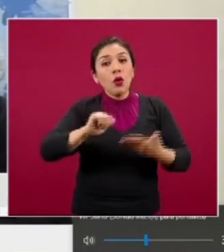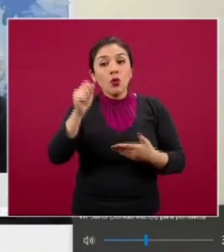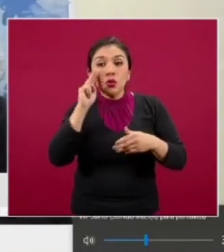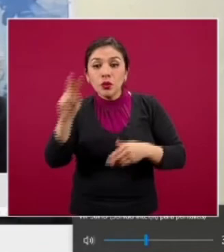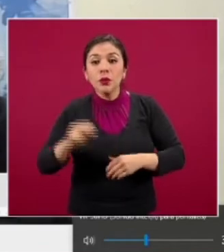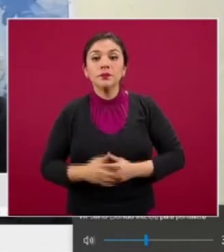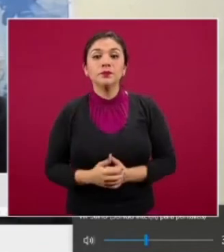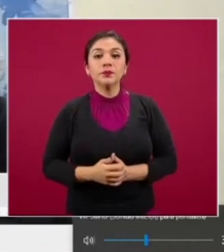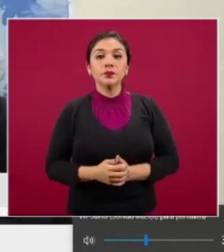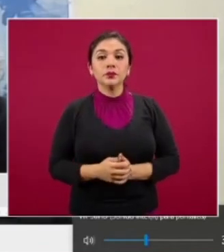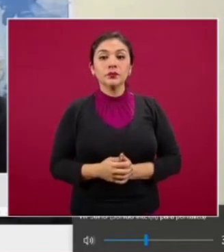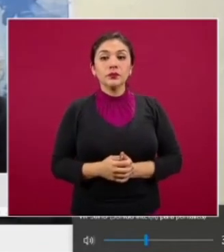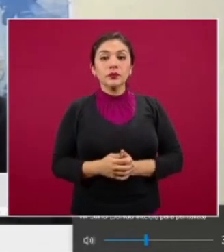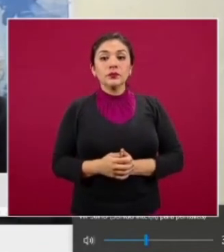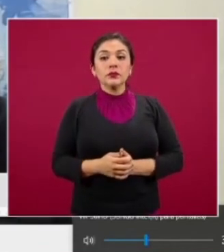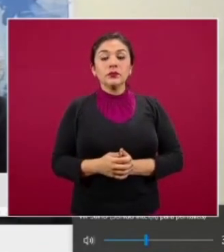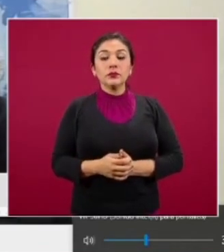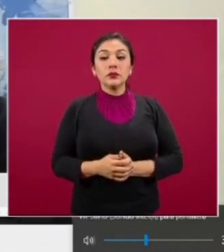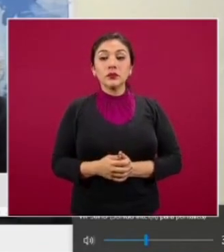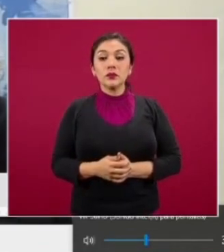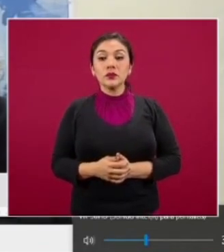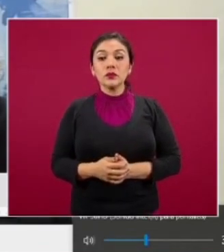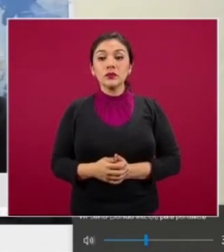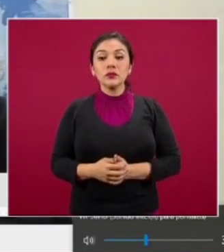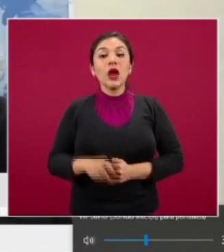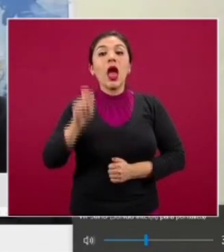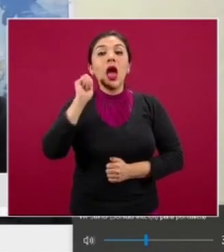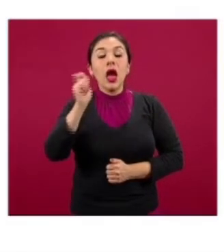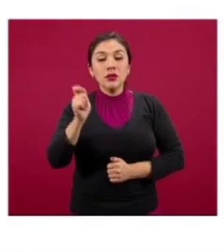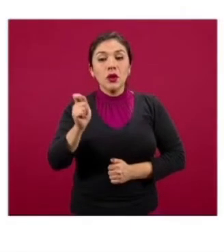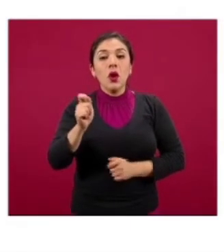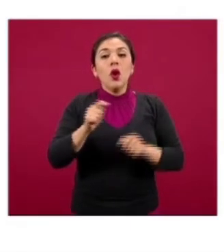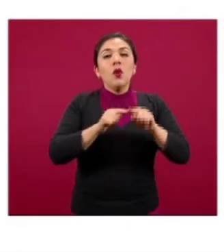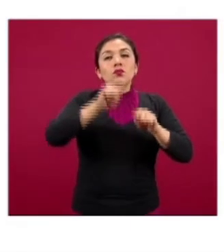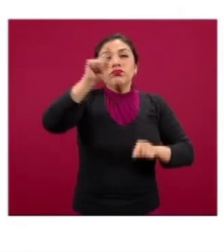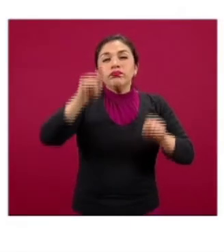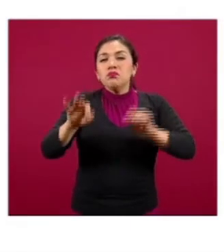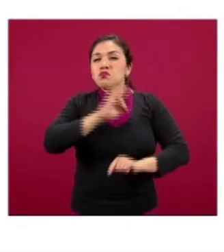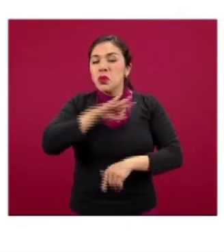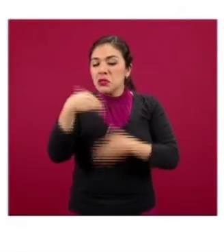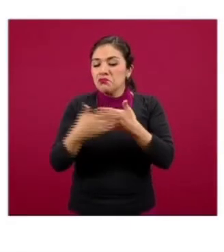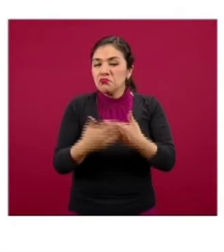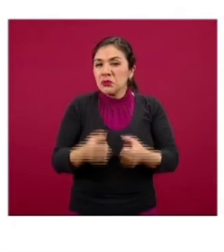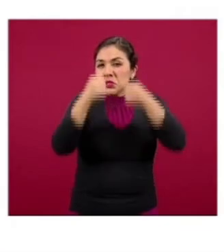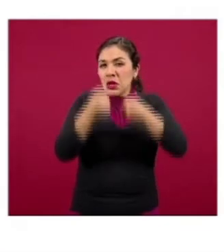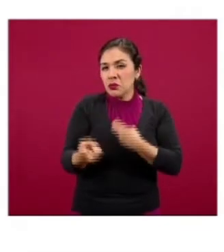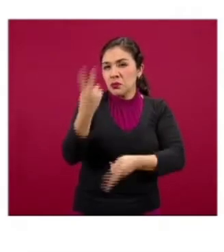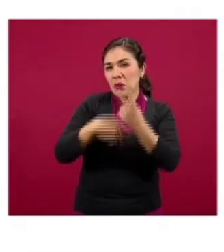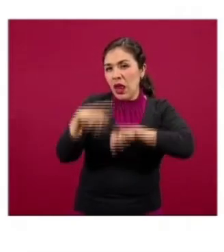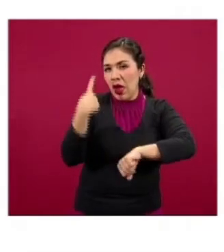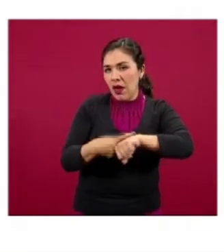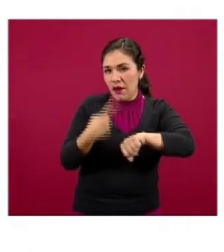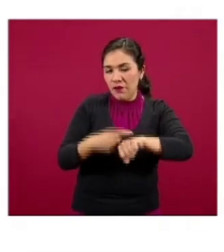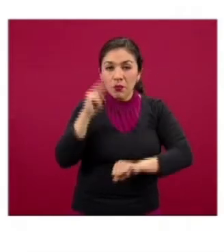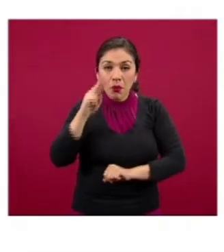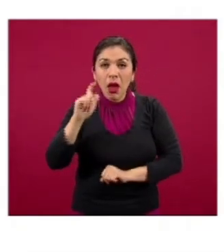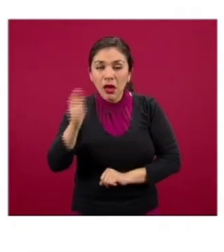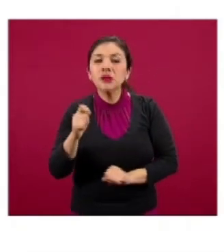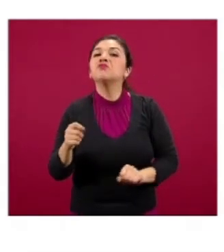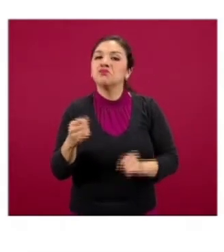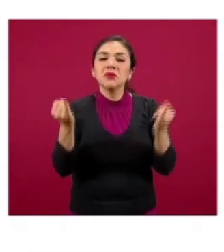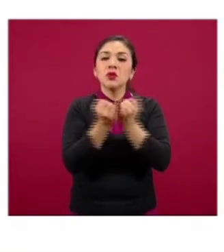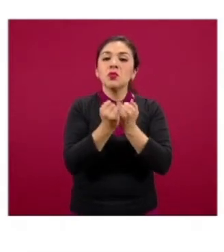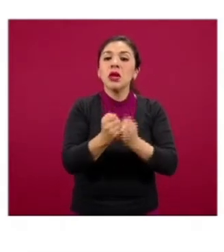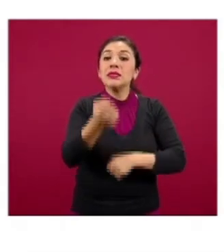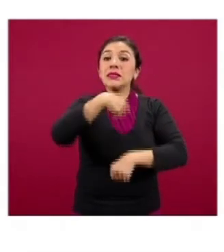siguiente. Es la curva epidémica de casos estimados, y lo que podemos ver aquí es justamente este fenómeno. En la